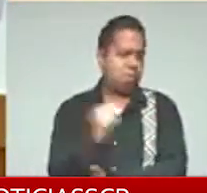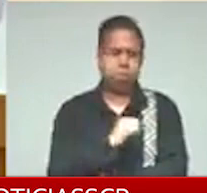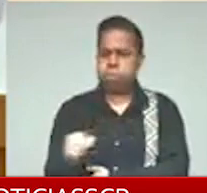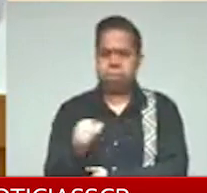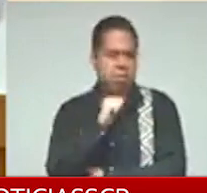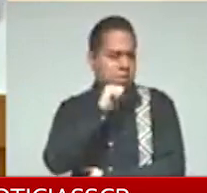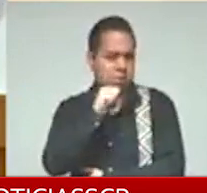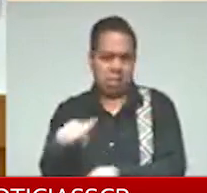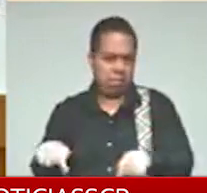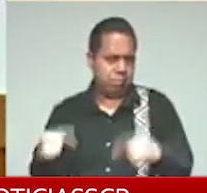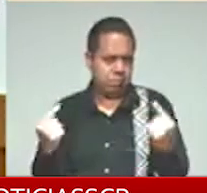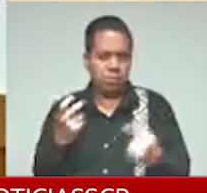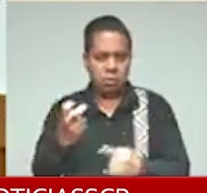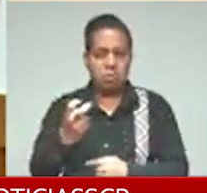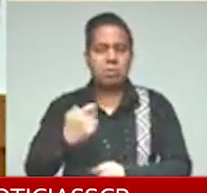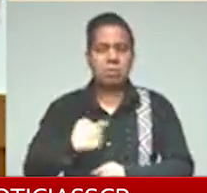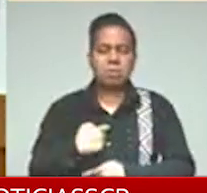ello,